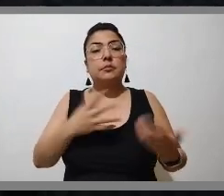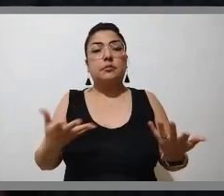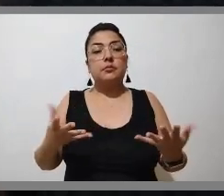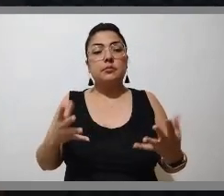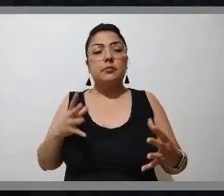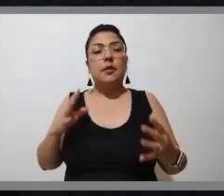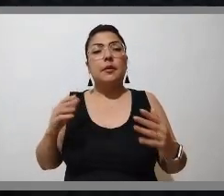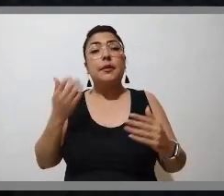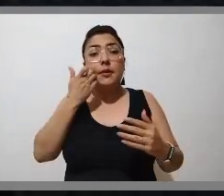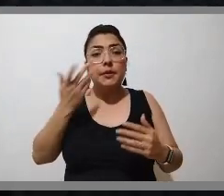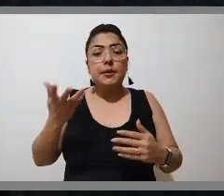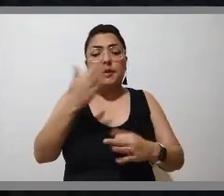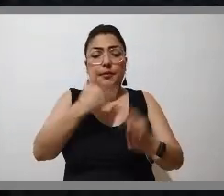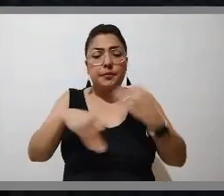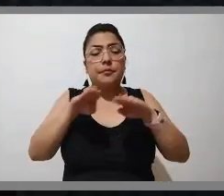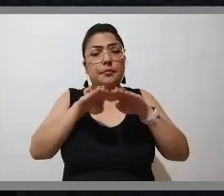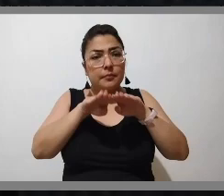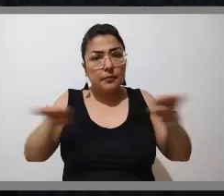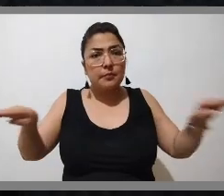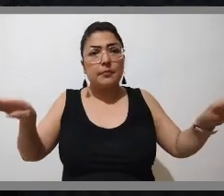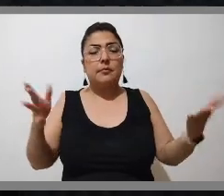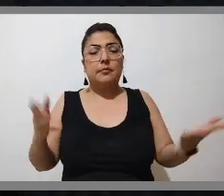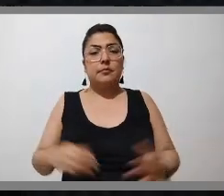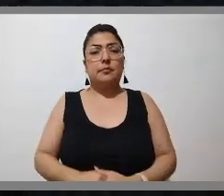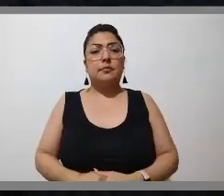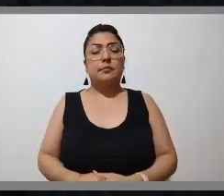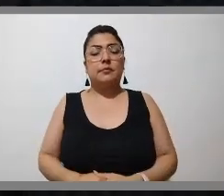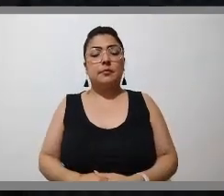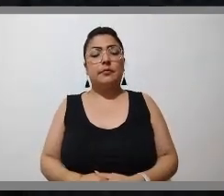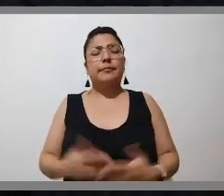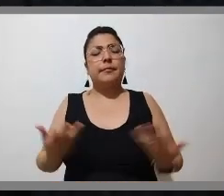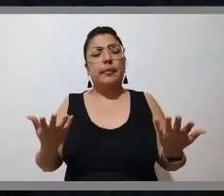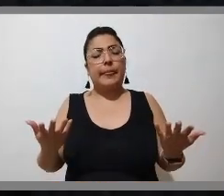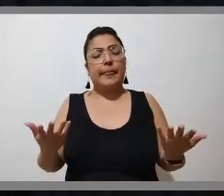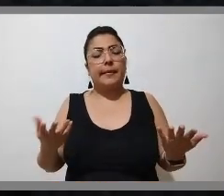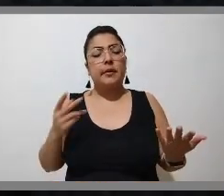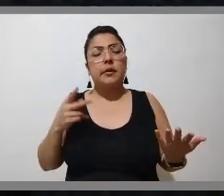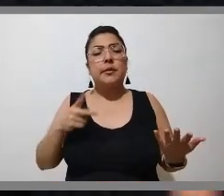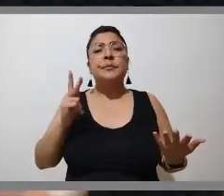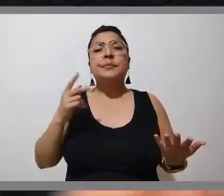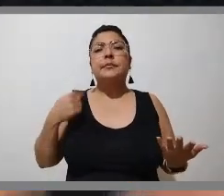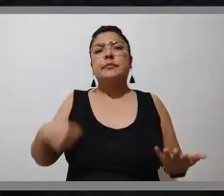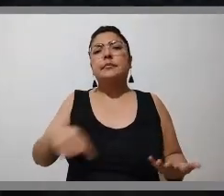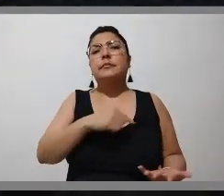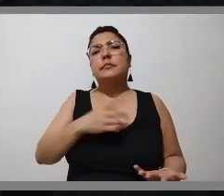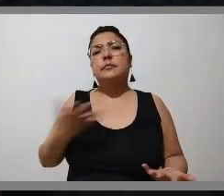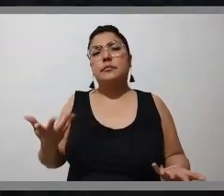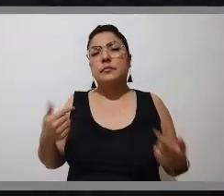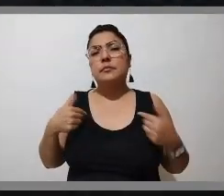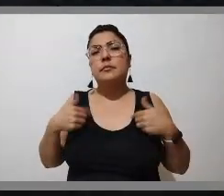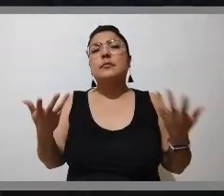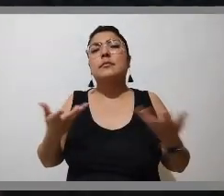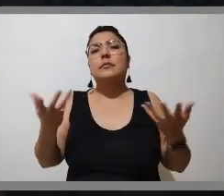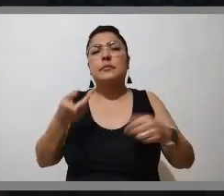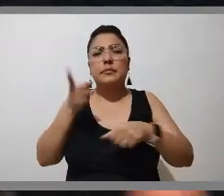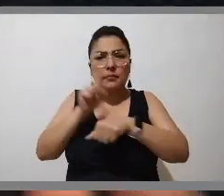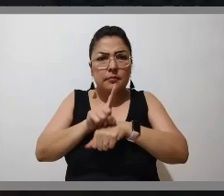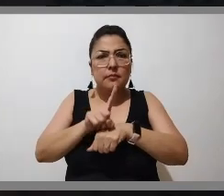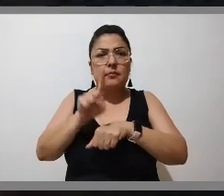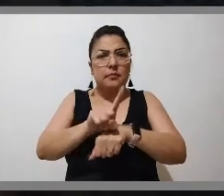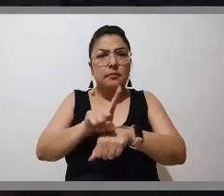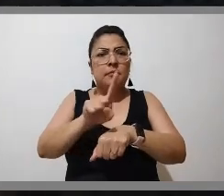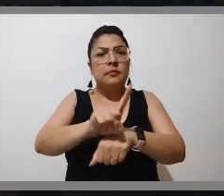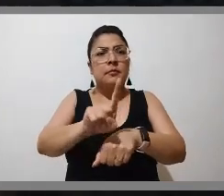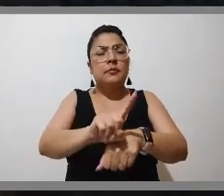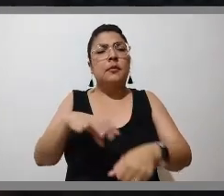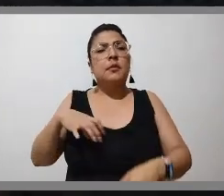hemos iniciado pues para alcanzar una igualdad plena y sustantiva con los hombres. Pero ¿qué es lo que debemos superar y qué es lo que podemos ir haciendo día